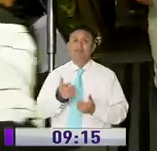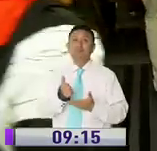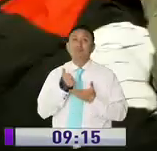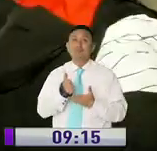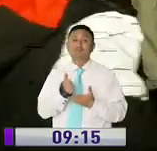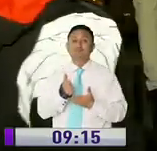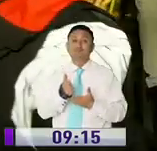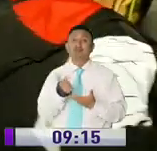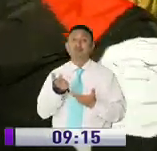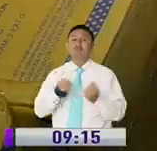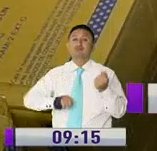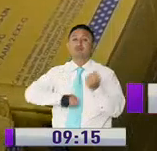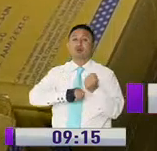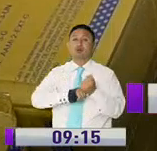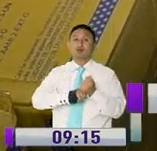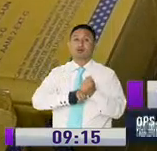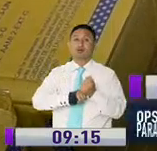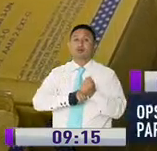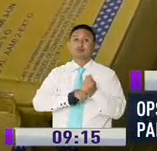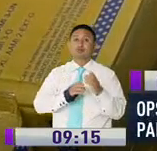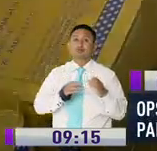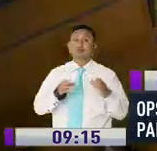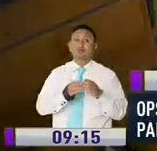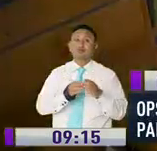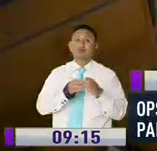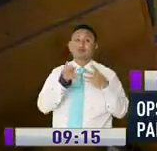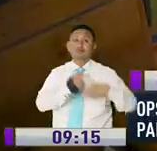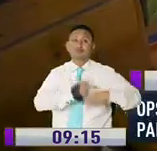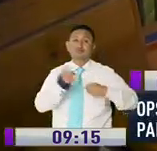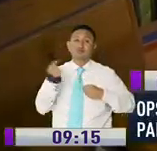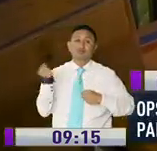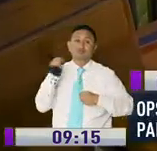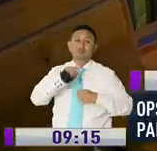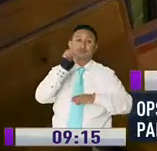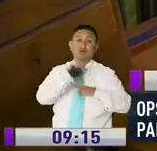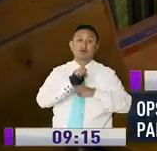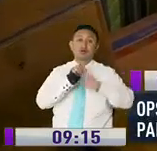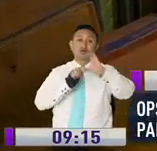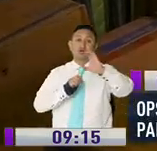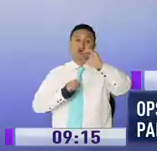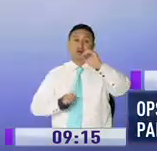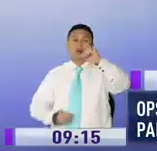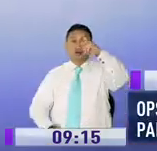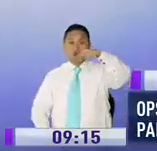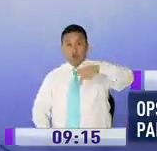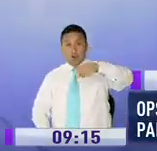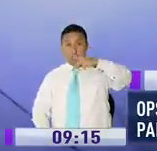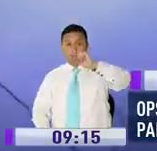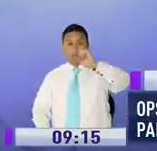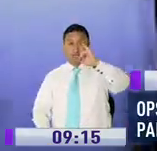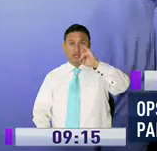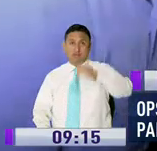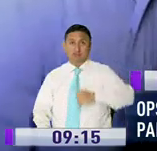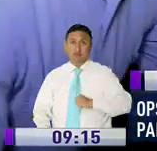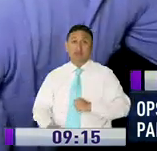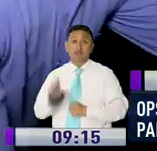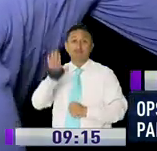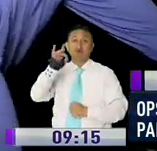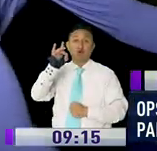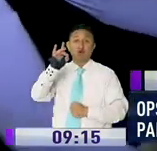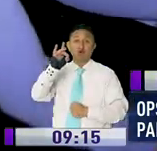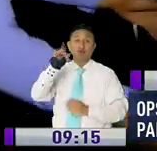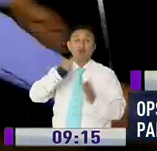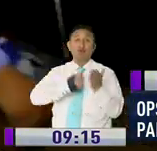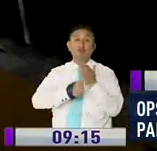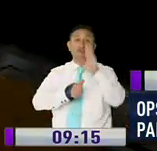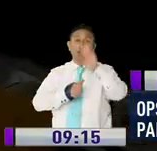fue canalizada con el apoyo de la Corporación de Promoción de Exportaciones de Inversiones del Ecuador, Corpey, y será entregada a la Coordinación Zonal 8 del Ministerio